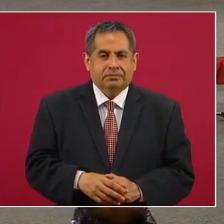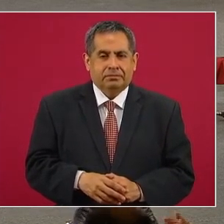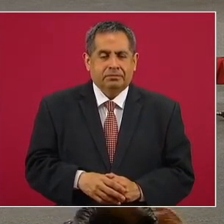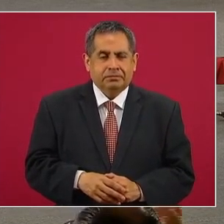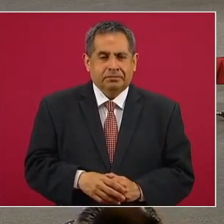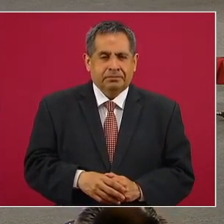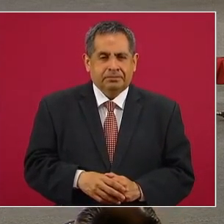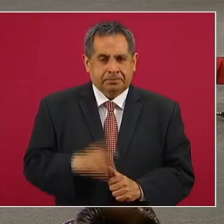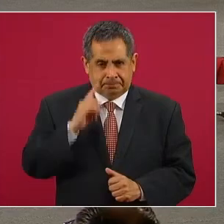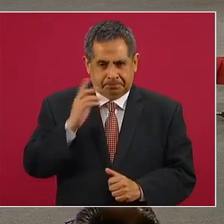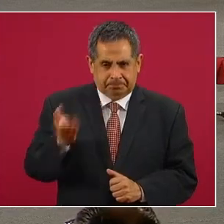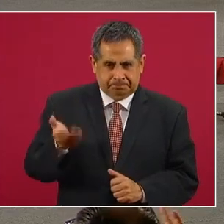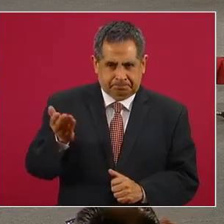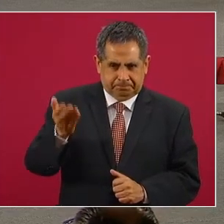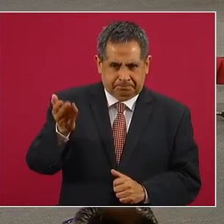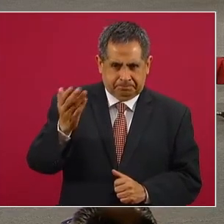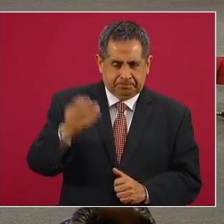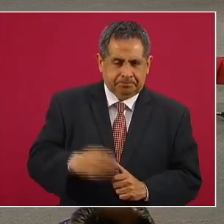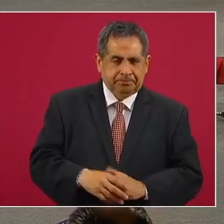Adelante.